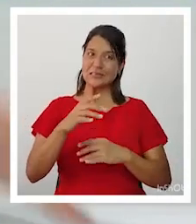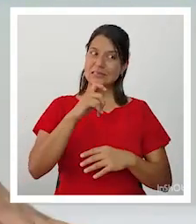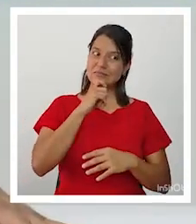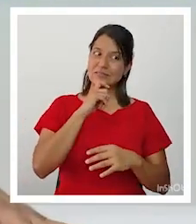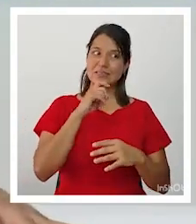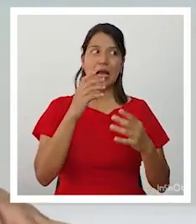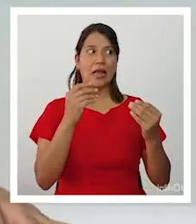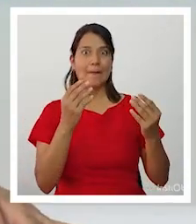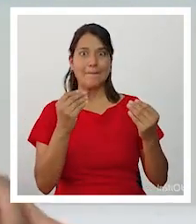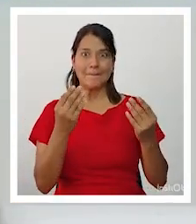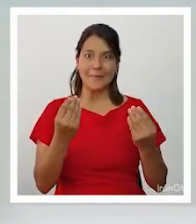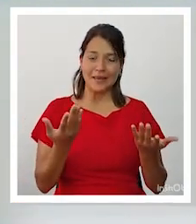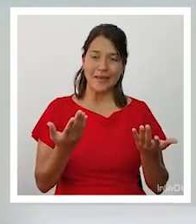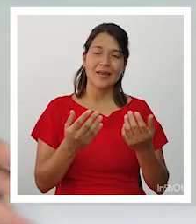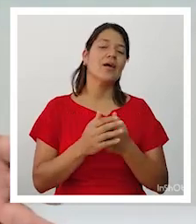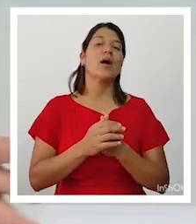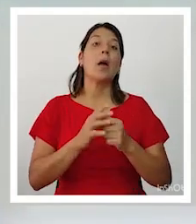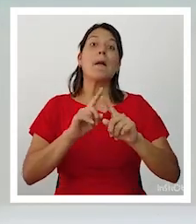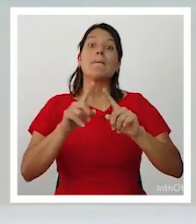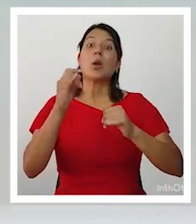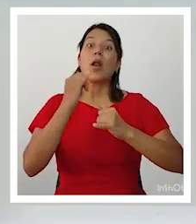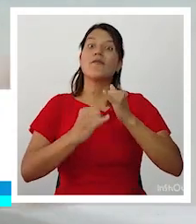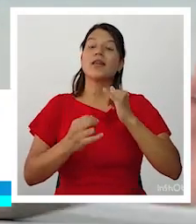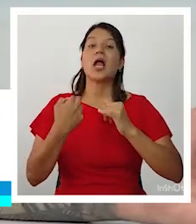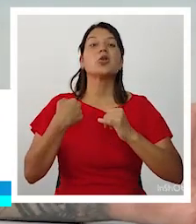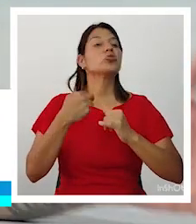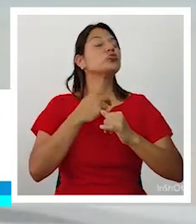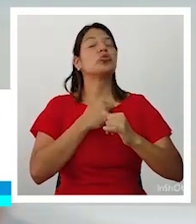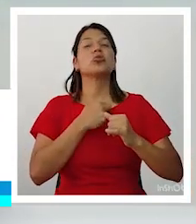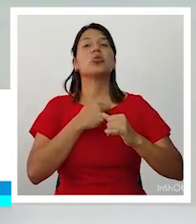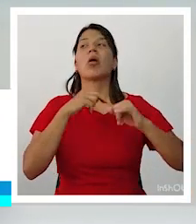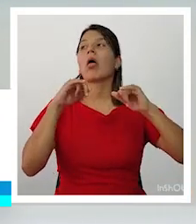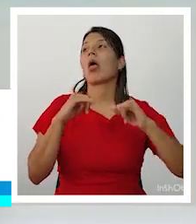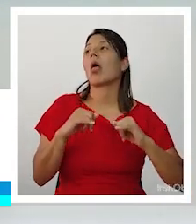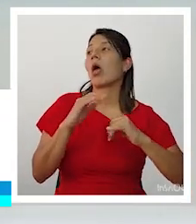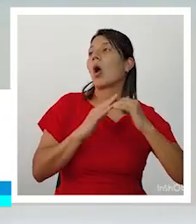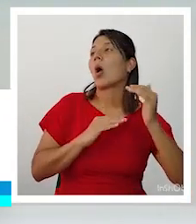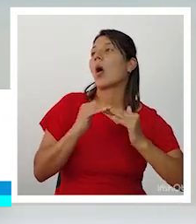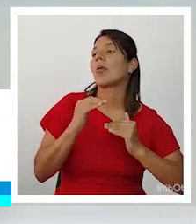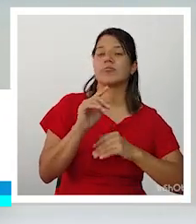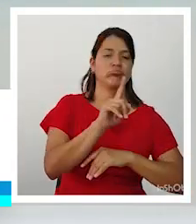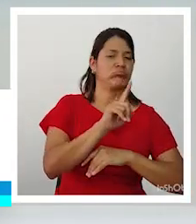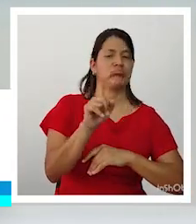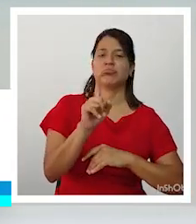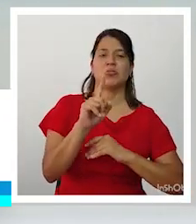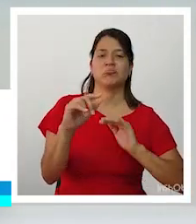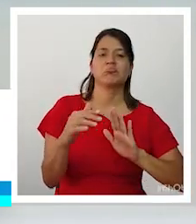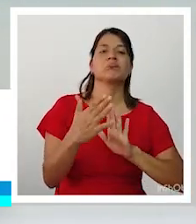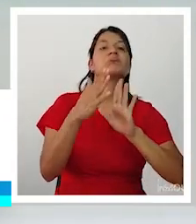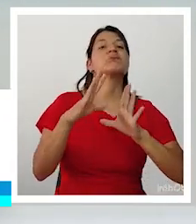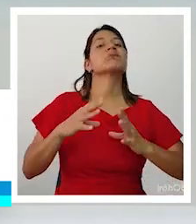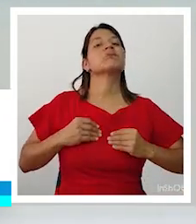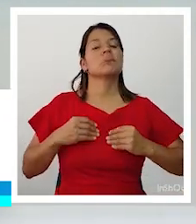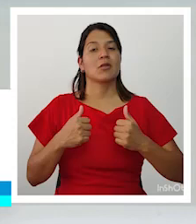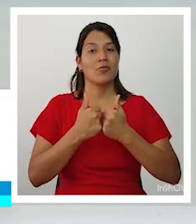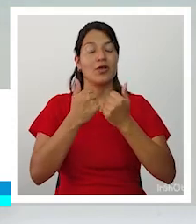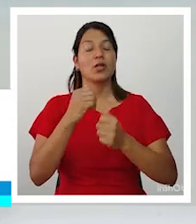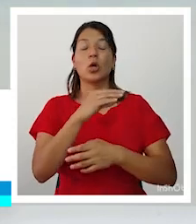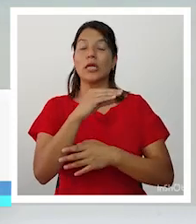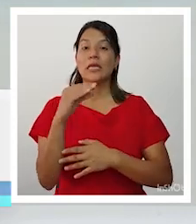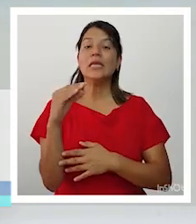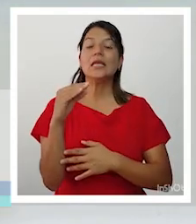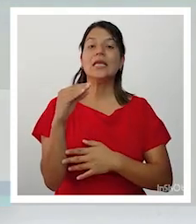miedo, ¿verdad? Pero al final salimos de esa zona de confort, ¿verdad? Que es lo que estábamos hablando. De hecho, una